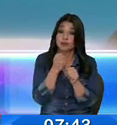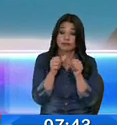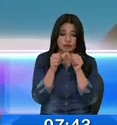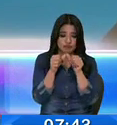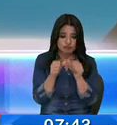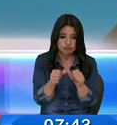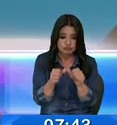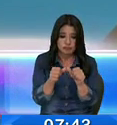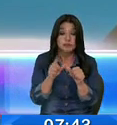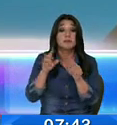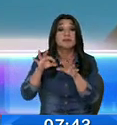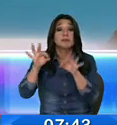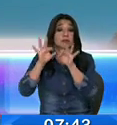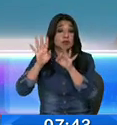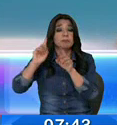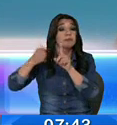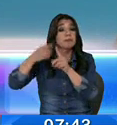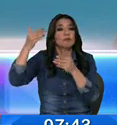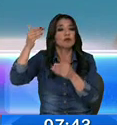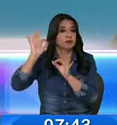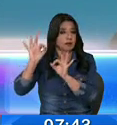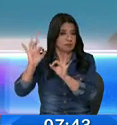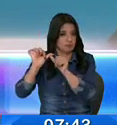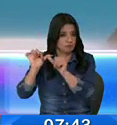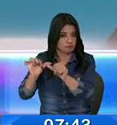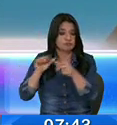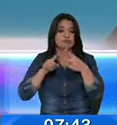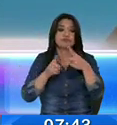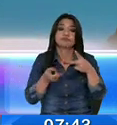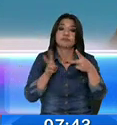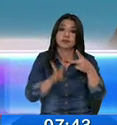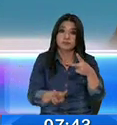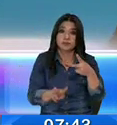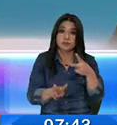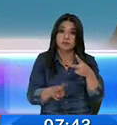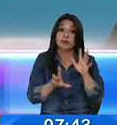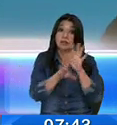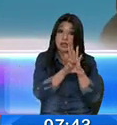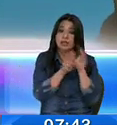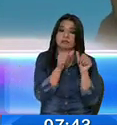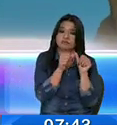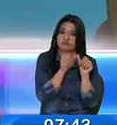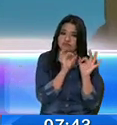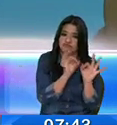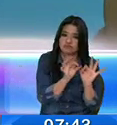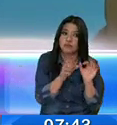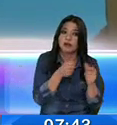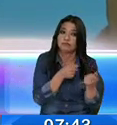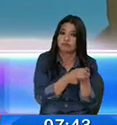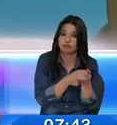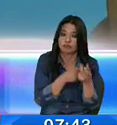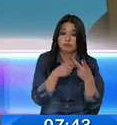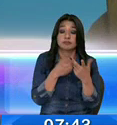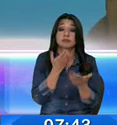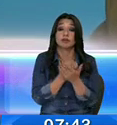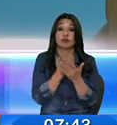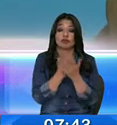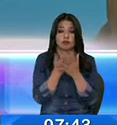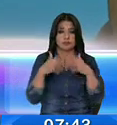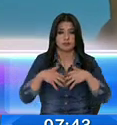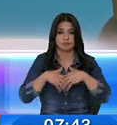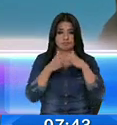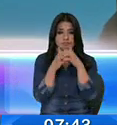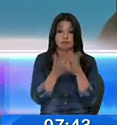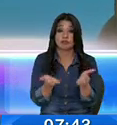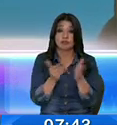política que es muy importante acá igualmente una estabilidad de carácter jurídica dinamizarla y devolverle al